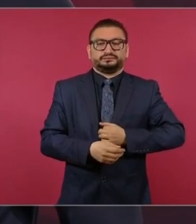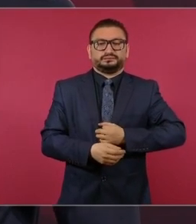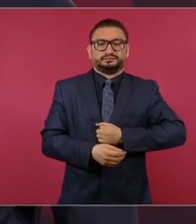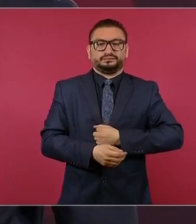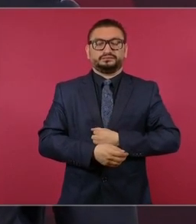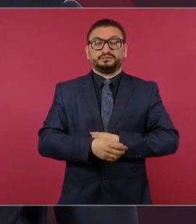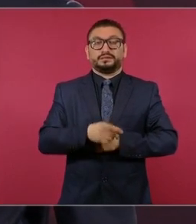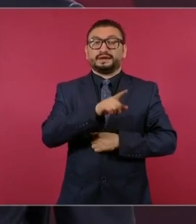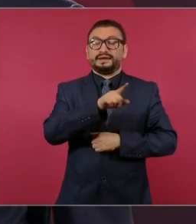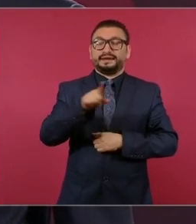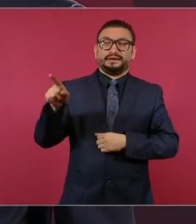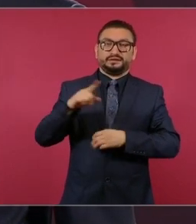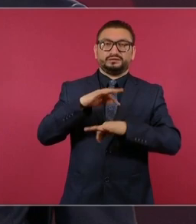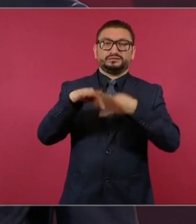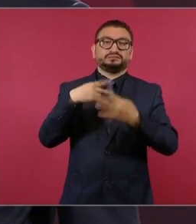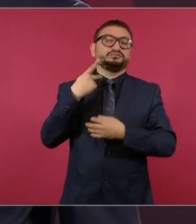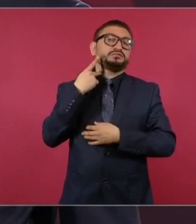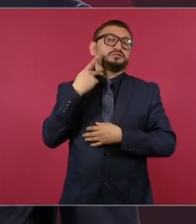valiéndose, ¿no?,